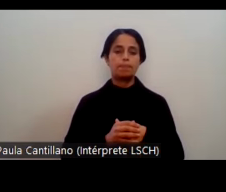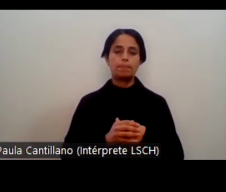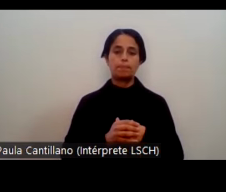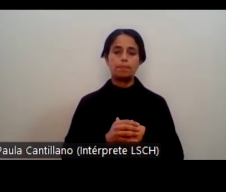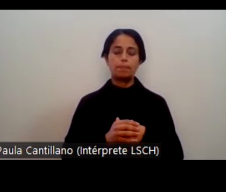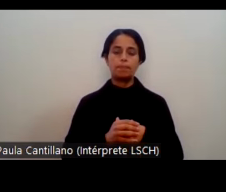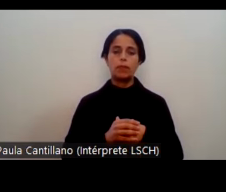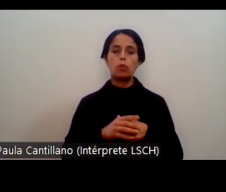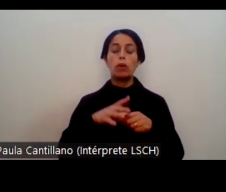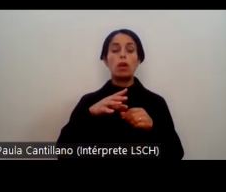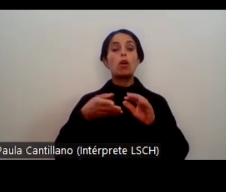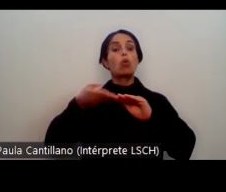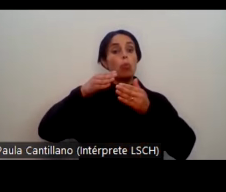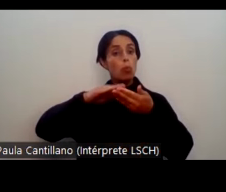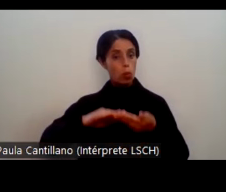una población